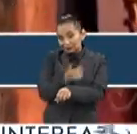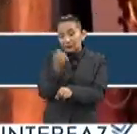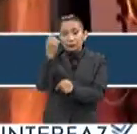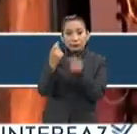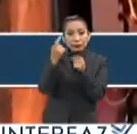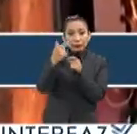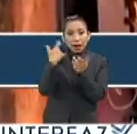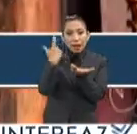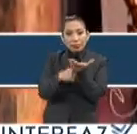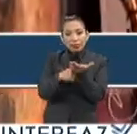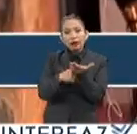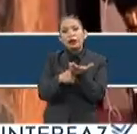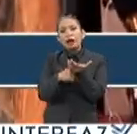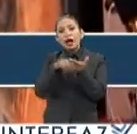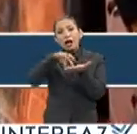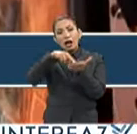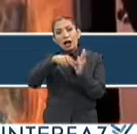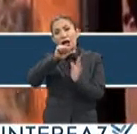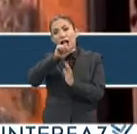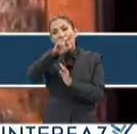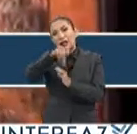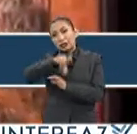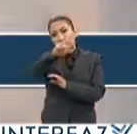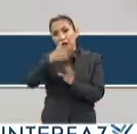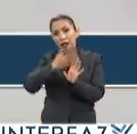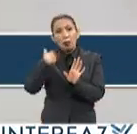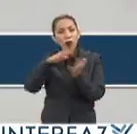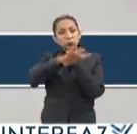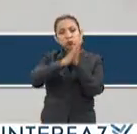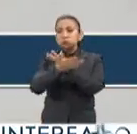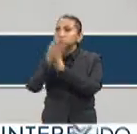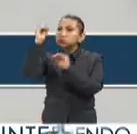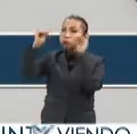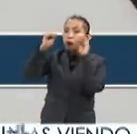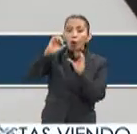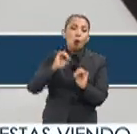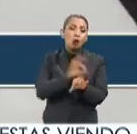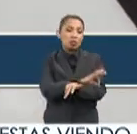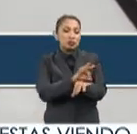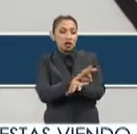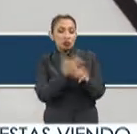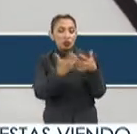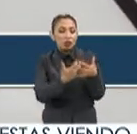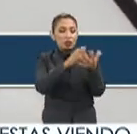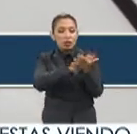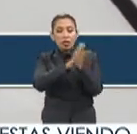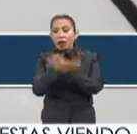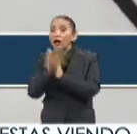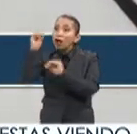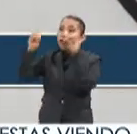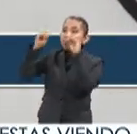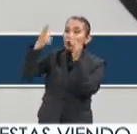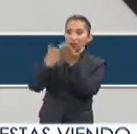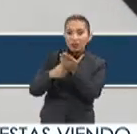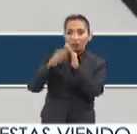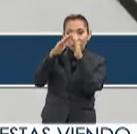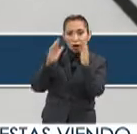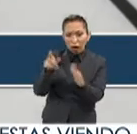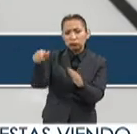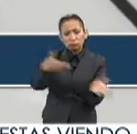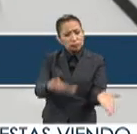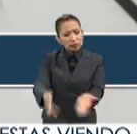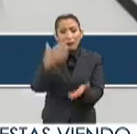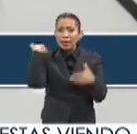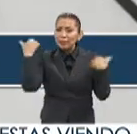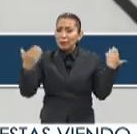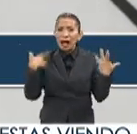Algunos son arquitectos que se han vuelto interioristas o diseñadores industriales que se han vuelto interioristas y les damos el espacio para